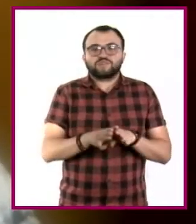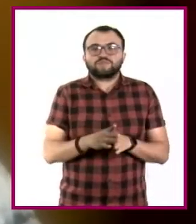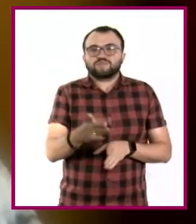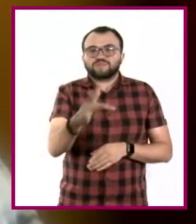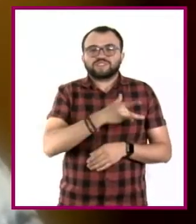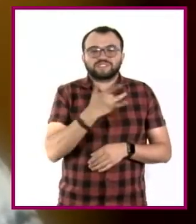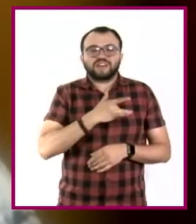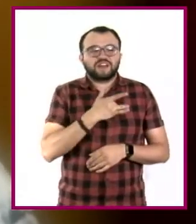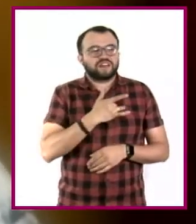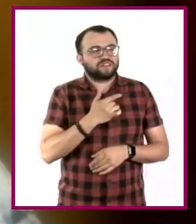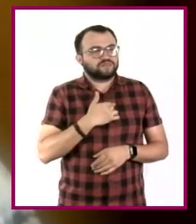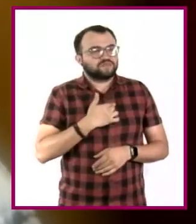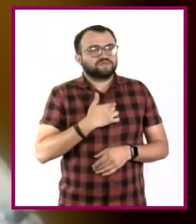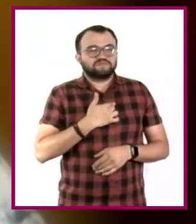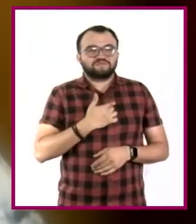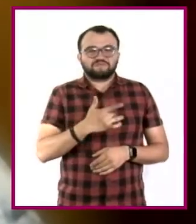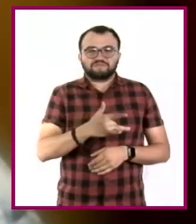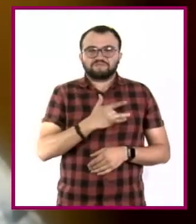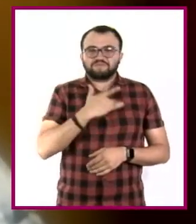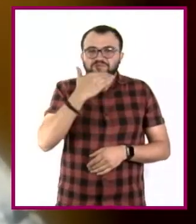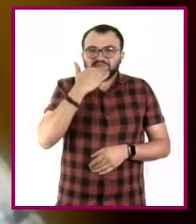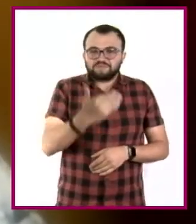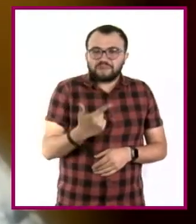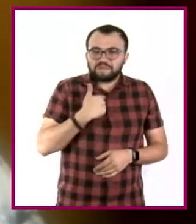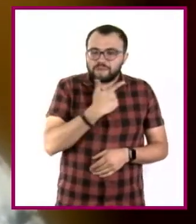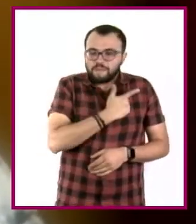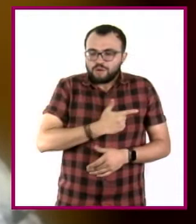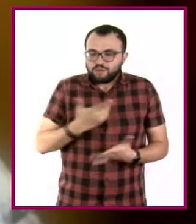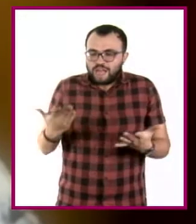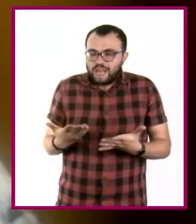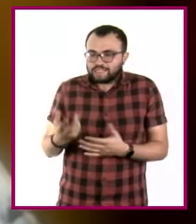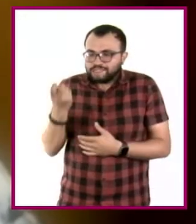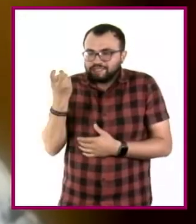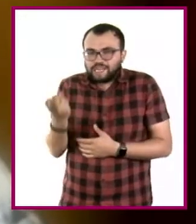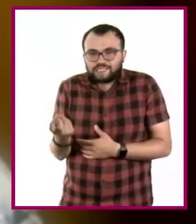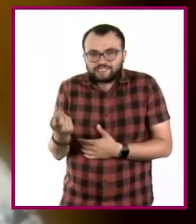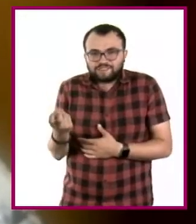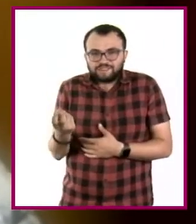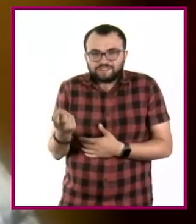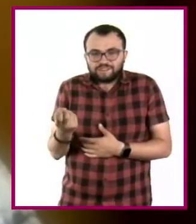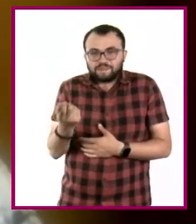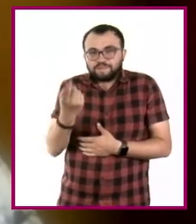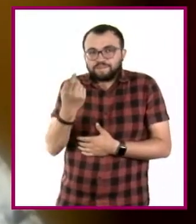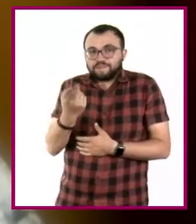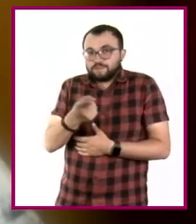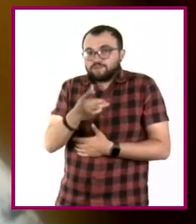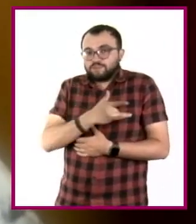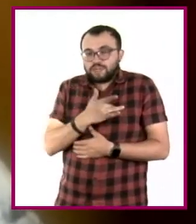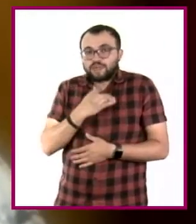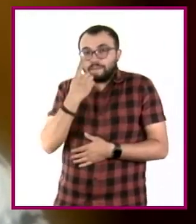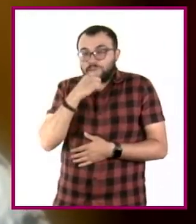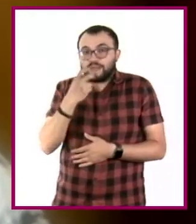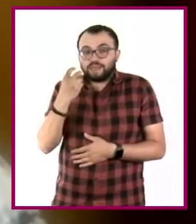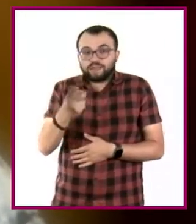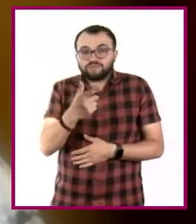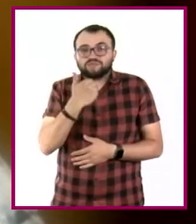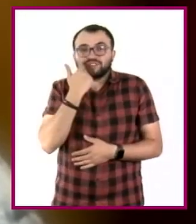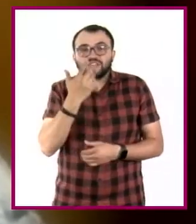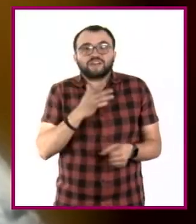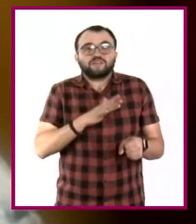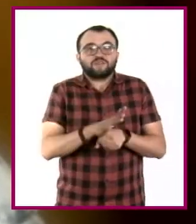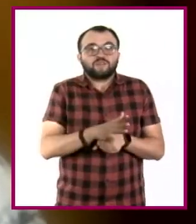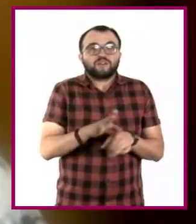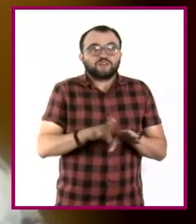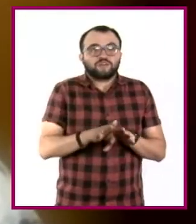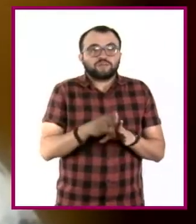sea un goce, que sea realmente algo que para ellos y ellas signifique